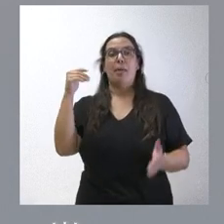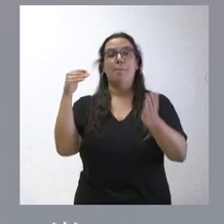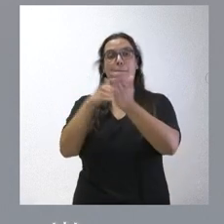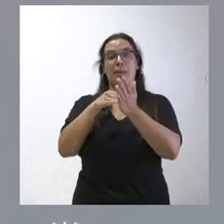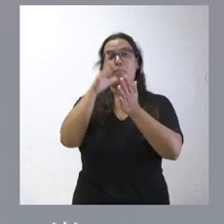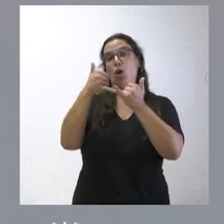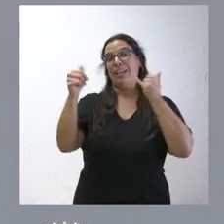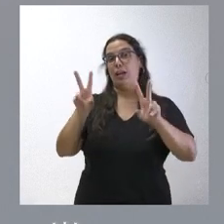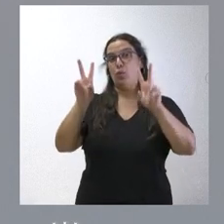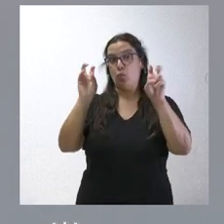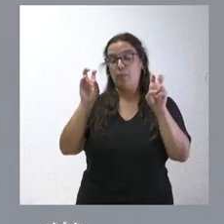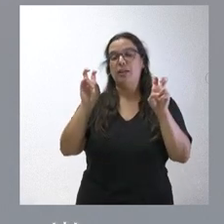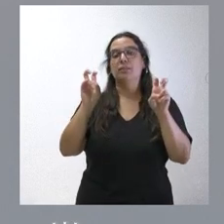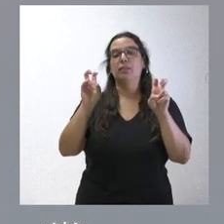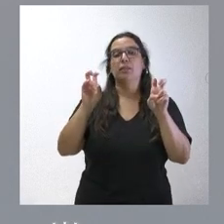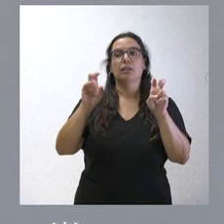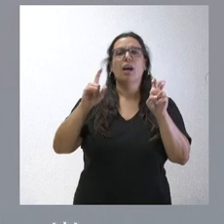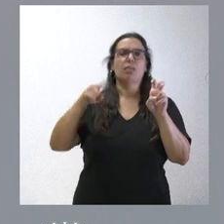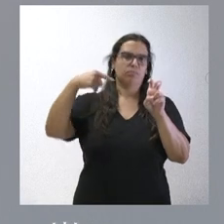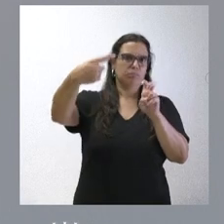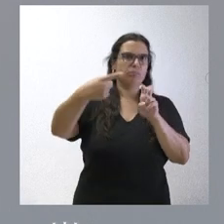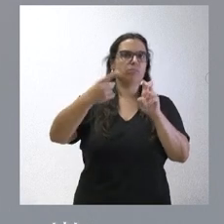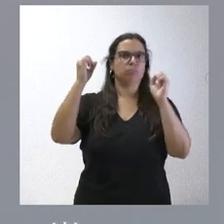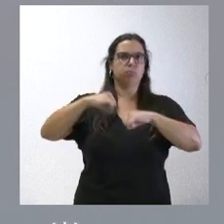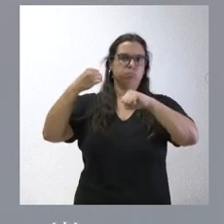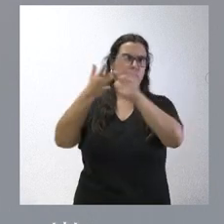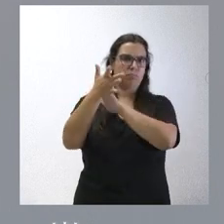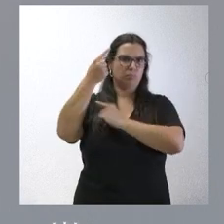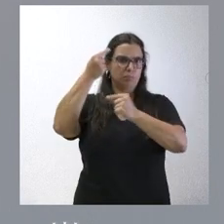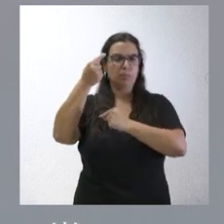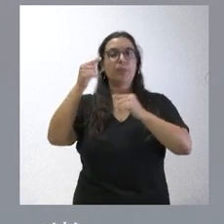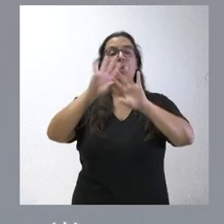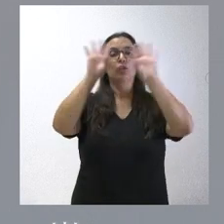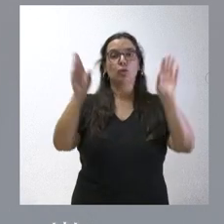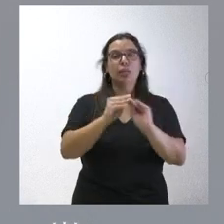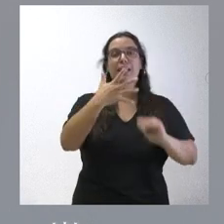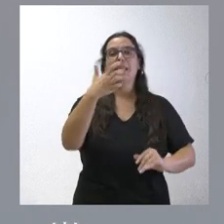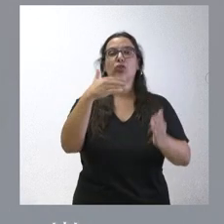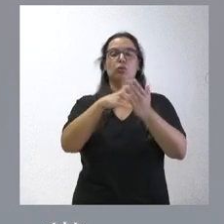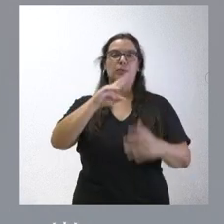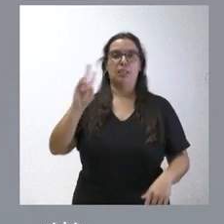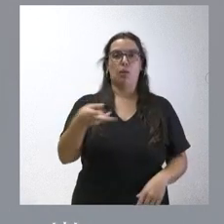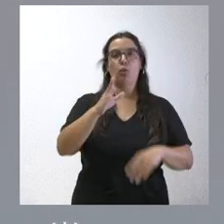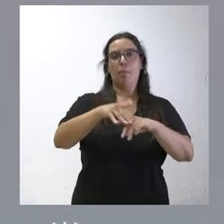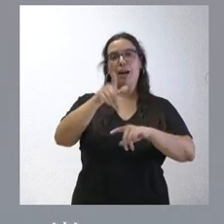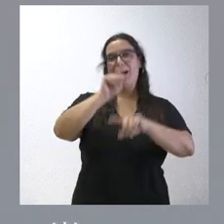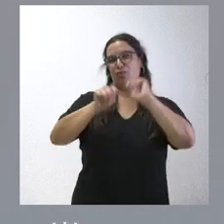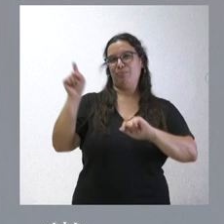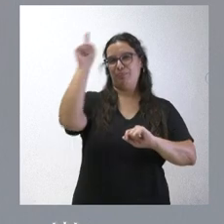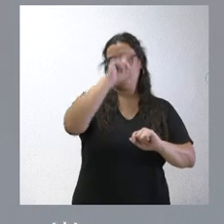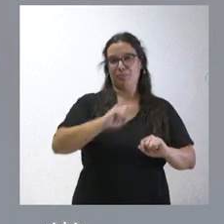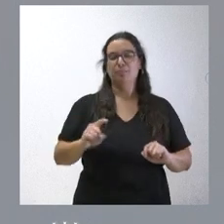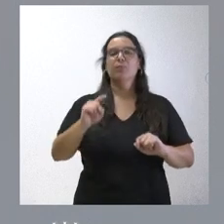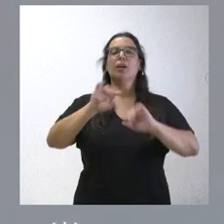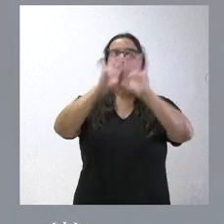ayuda que se traerán en sucesivos consejos y que importan un total de 500.000 euros es el importe total de